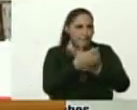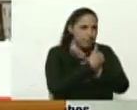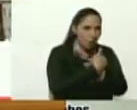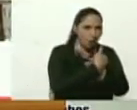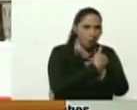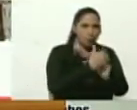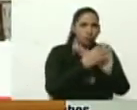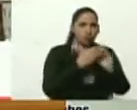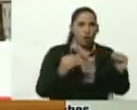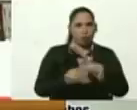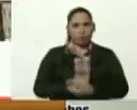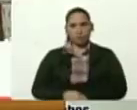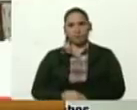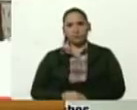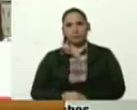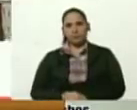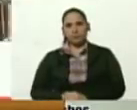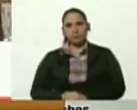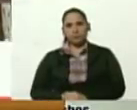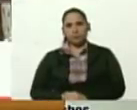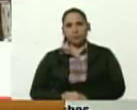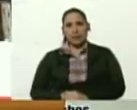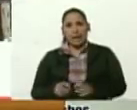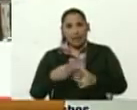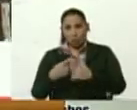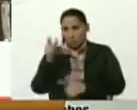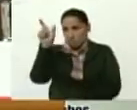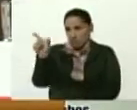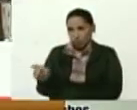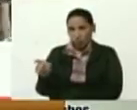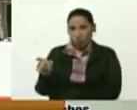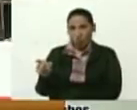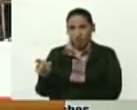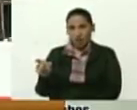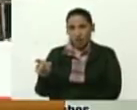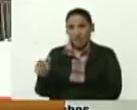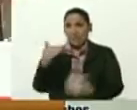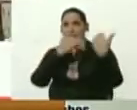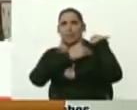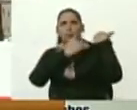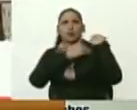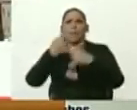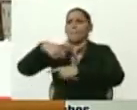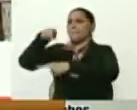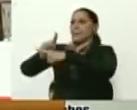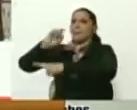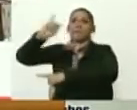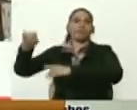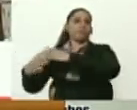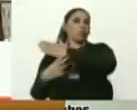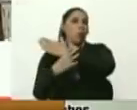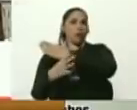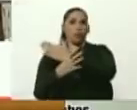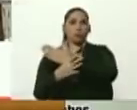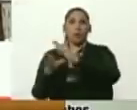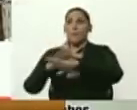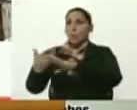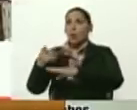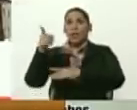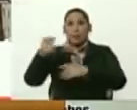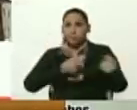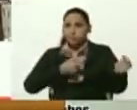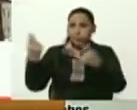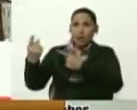de esto. Y el autor intelectual Guaidó es el principal responsable, porque él envió ya sus